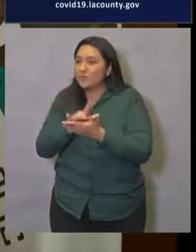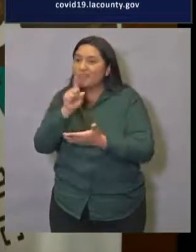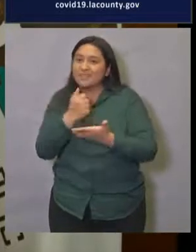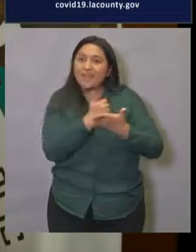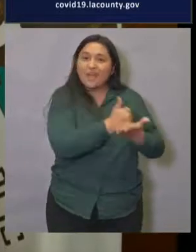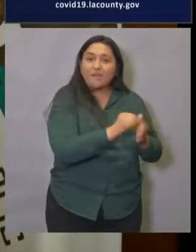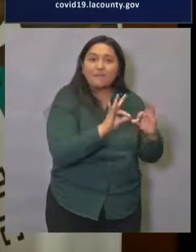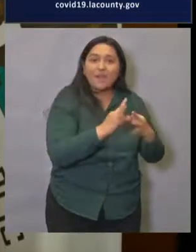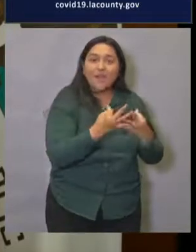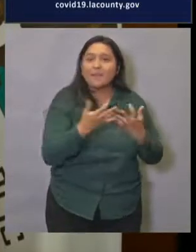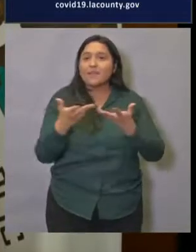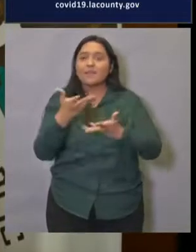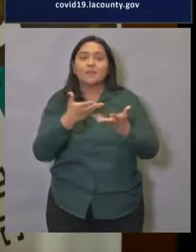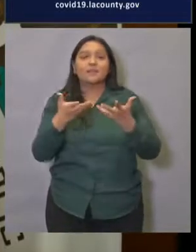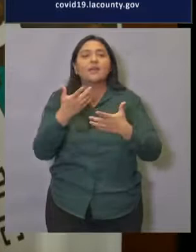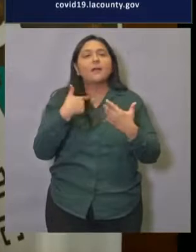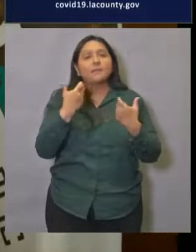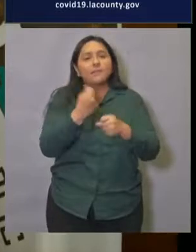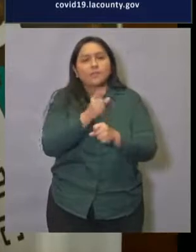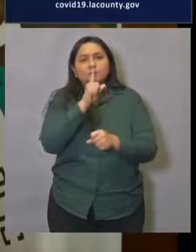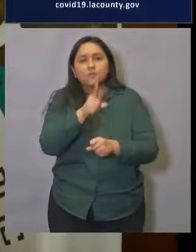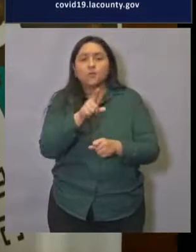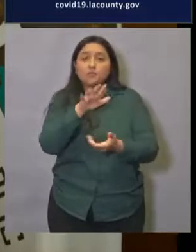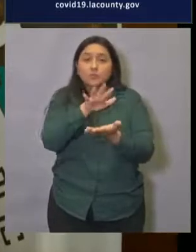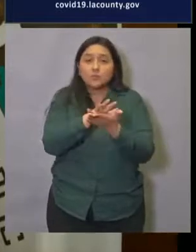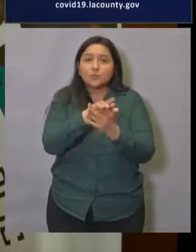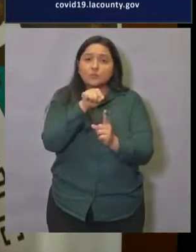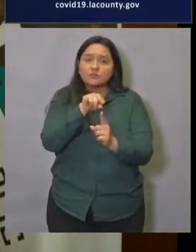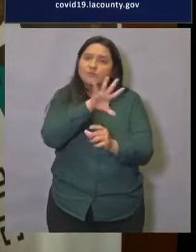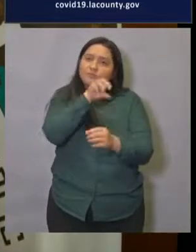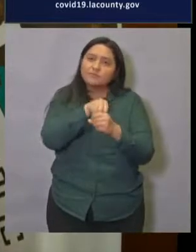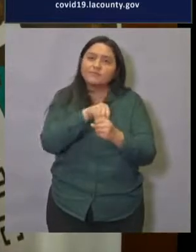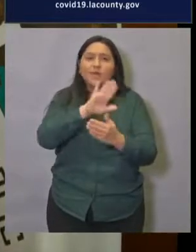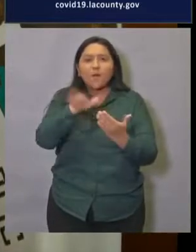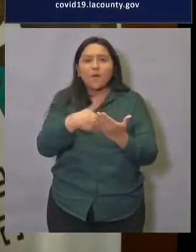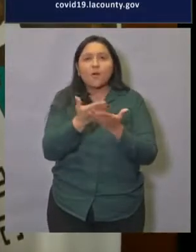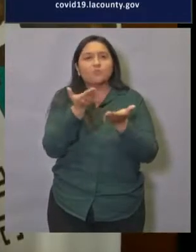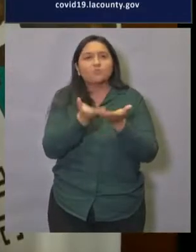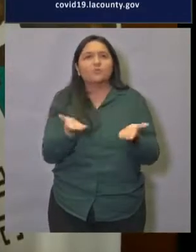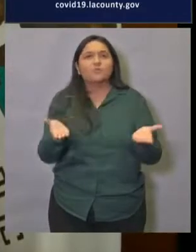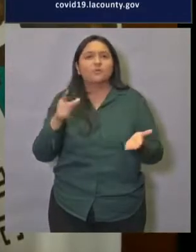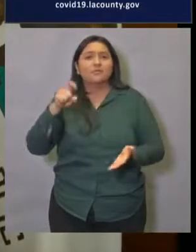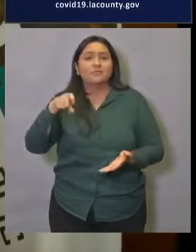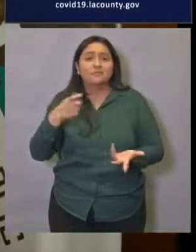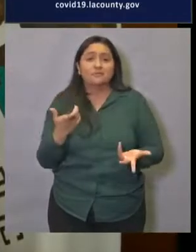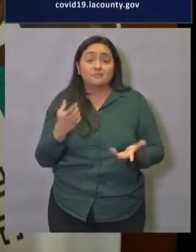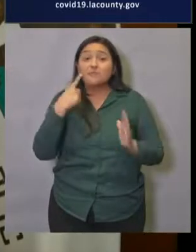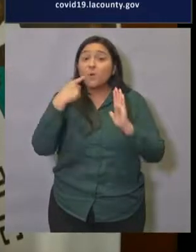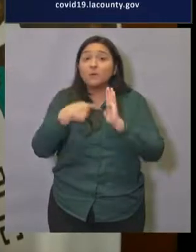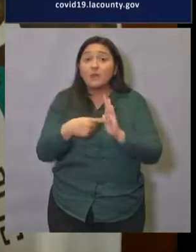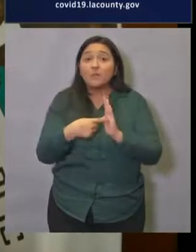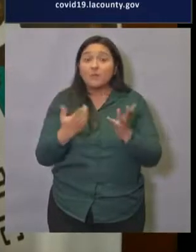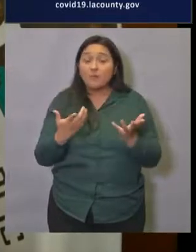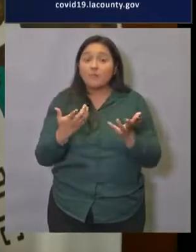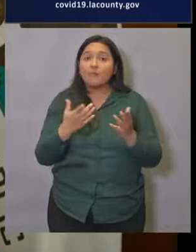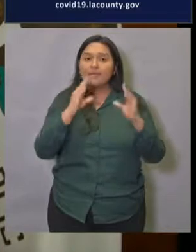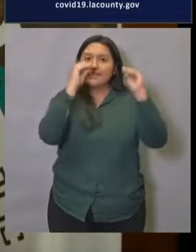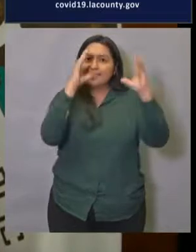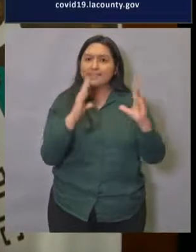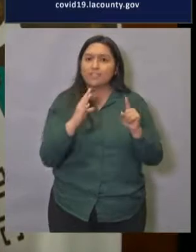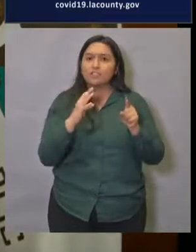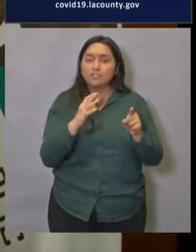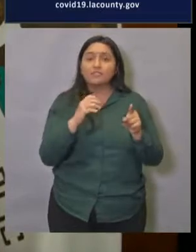nuestras escuelas tengan los recursos que necesitan. Por ejemplo, vamos a vacunar a nuestros maestros